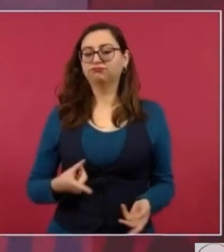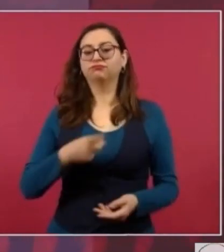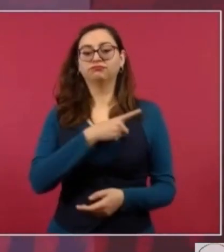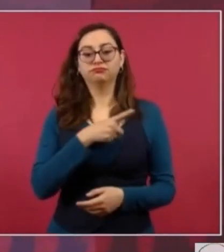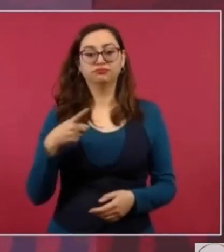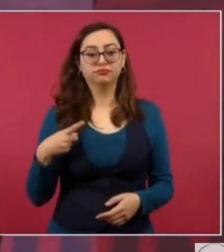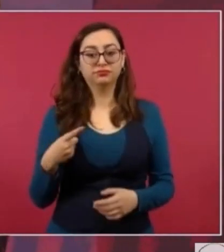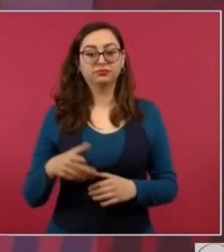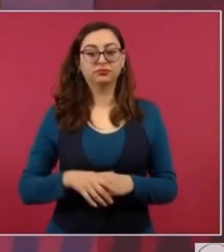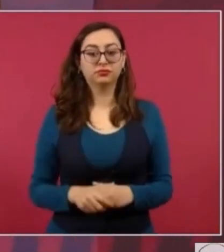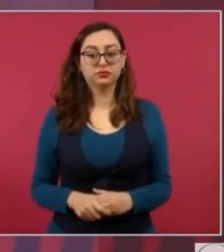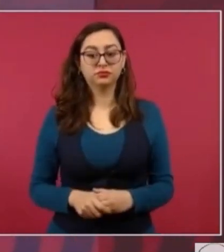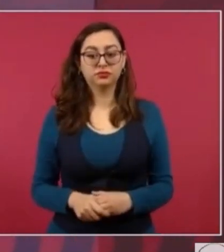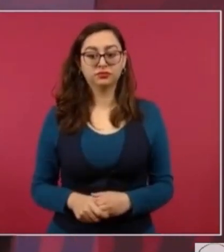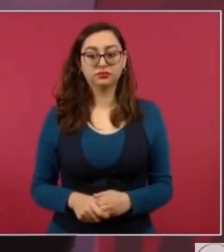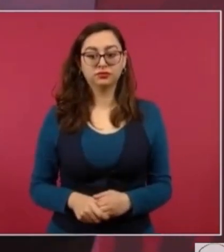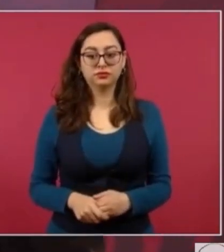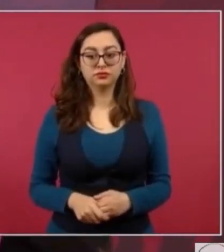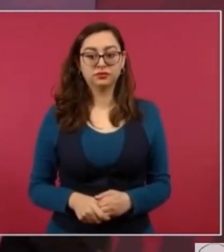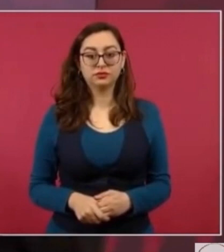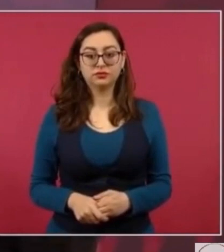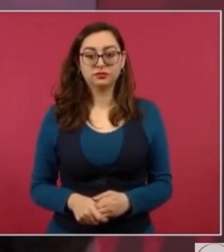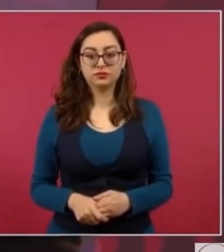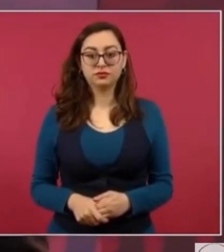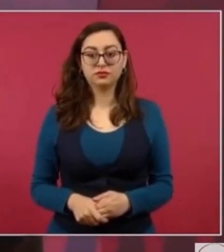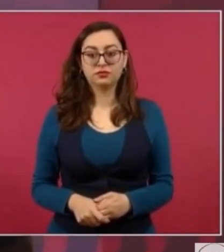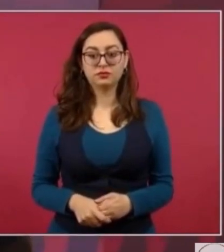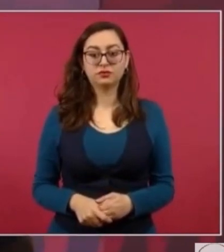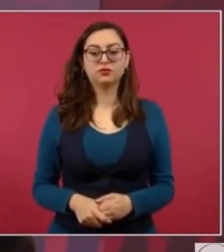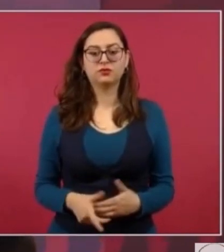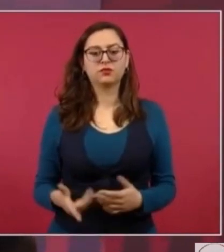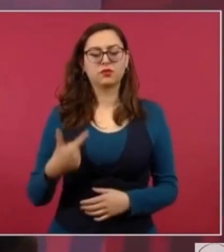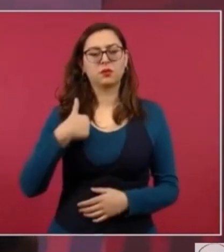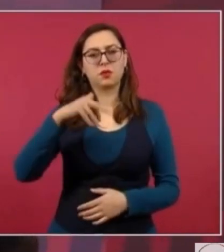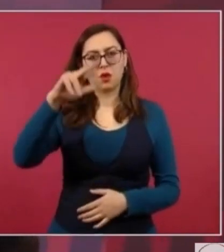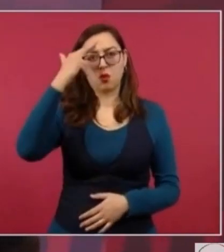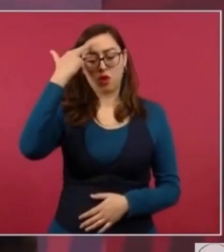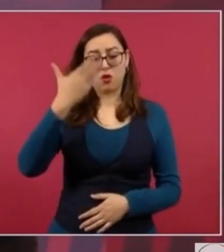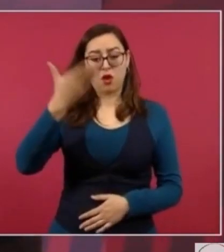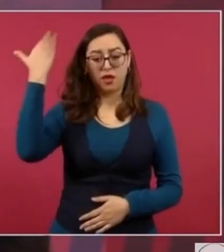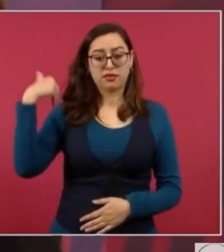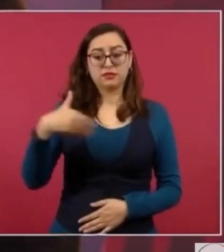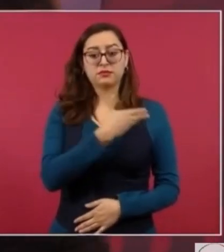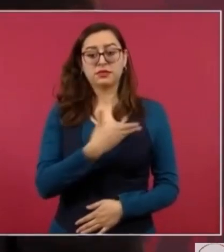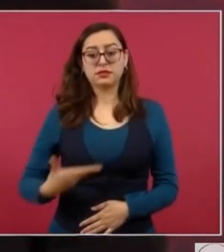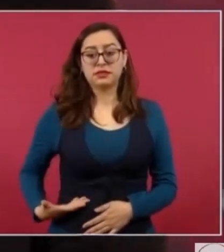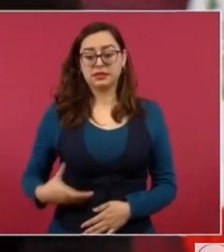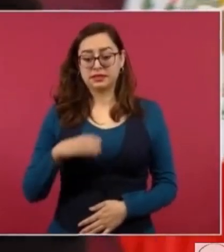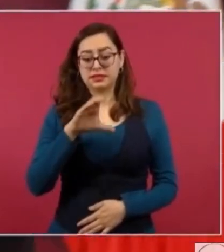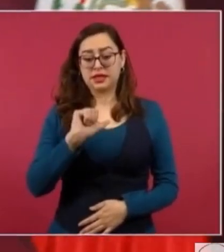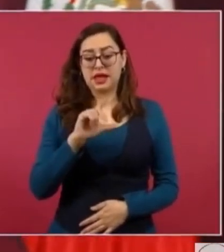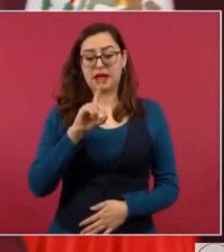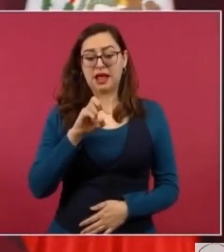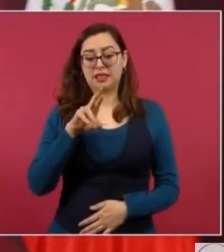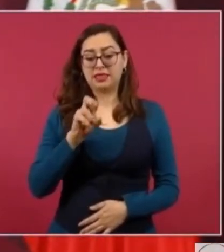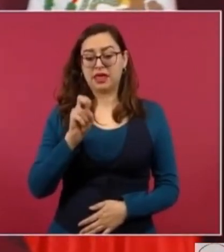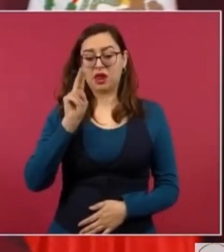Yo me enteré en los tiempos de Calderón de que había un contratista de Pemex